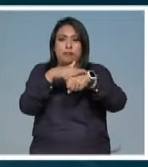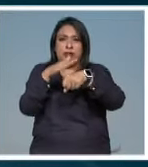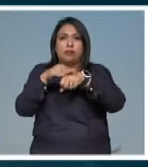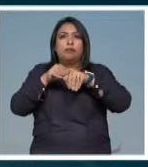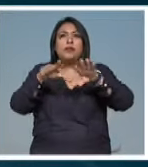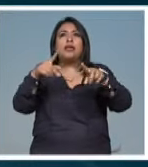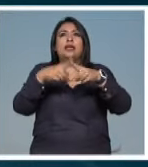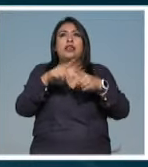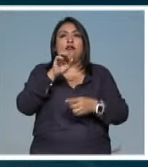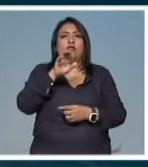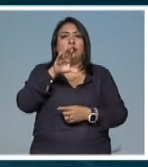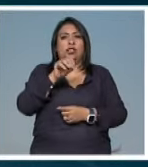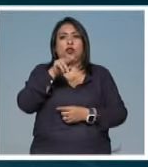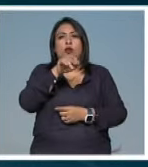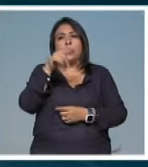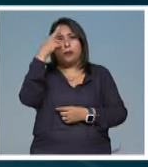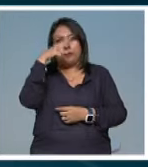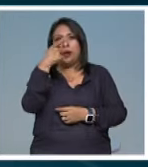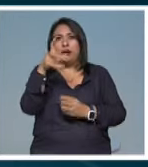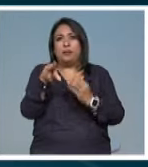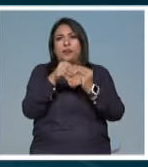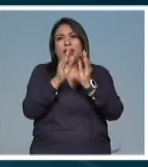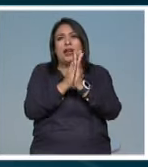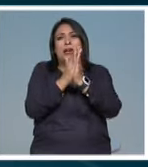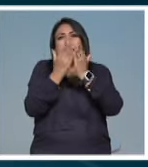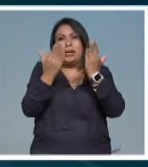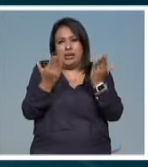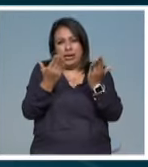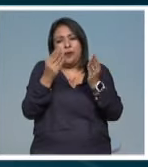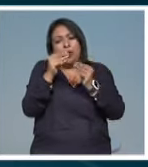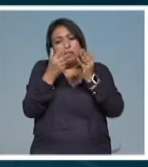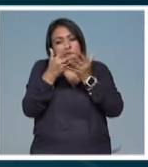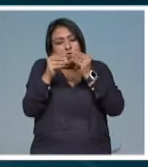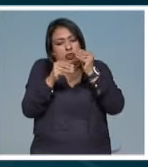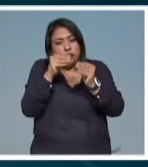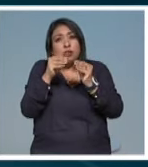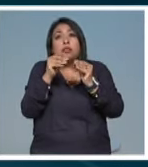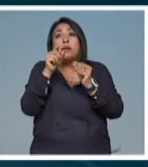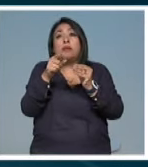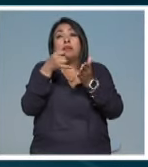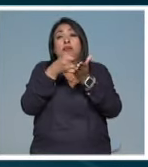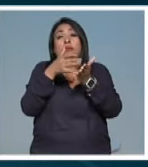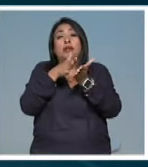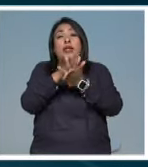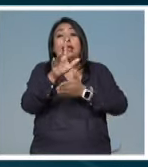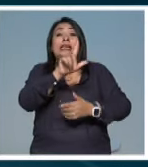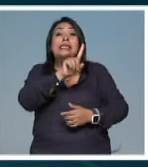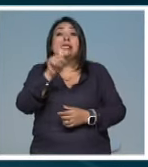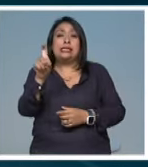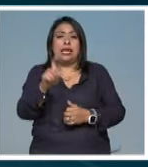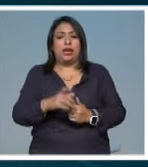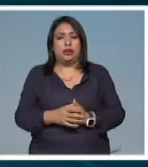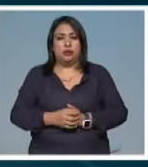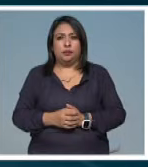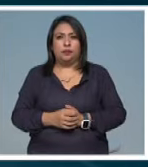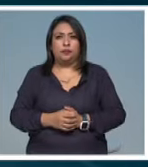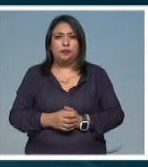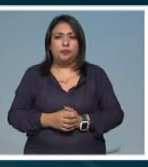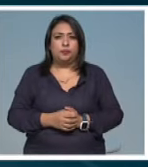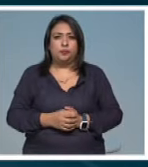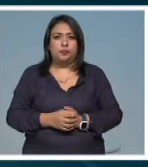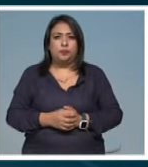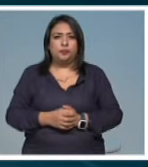lanzada por Francisco Navarro para realizar este libro elaborado de manera artesanal y con un tiraje de 100 ejemplares.